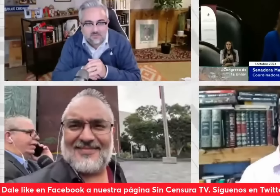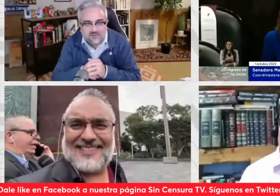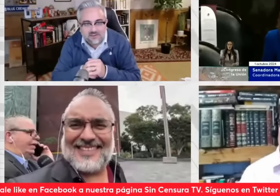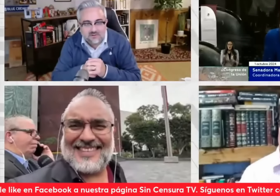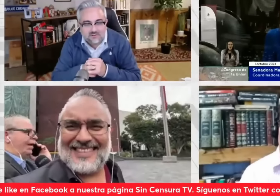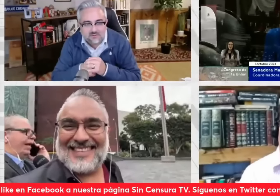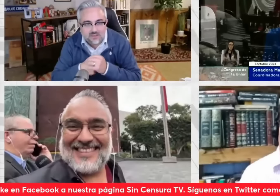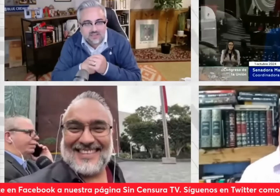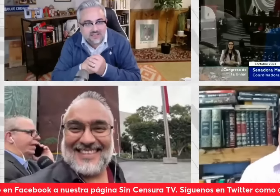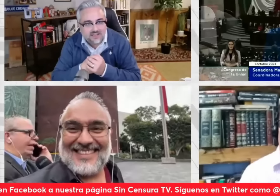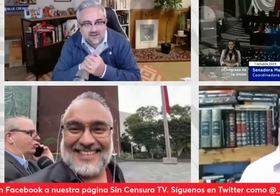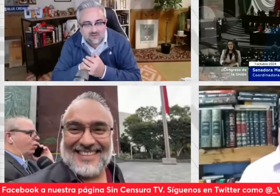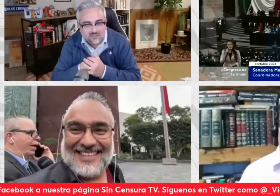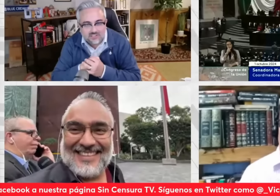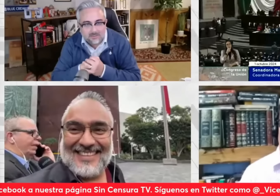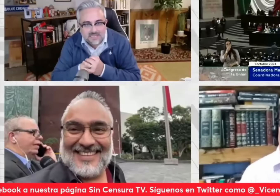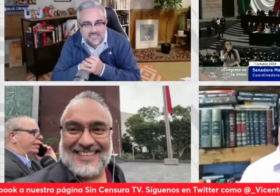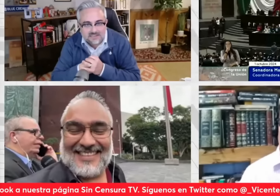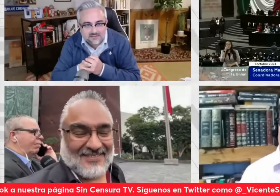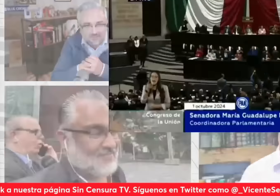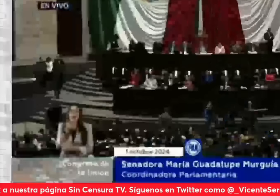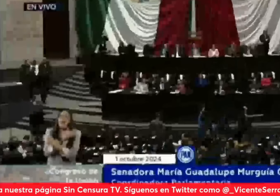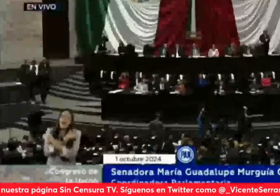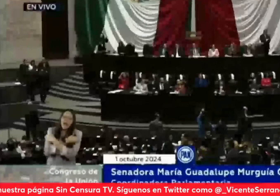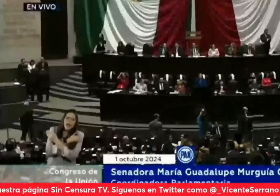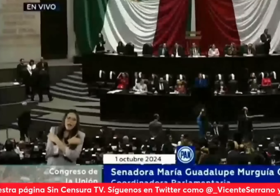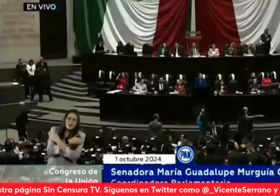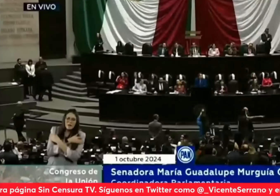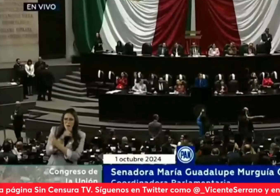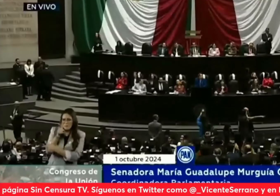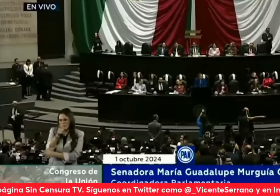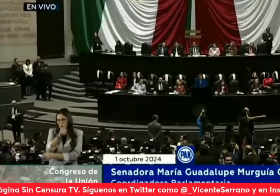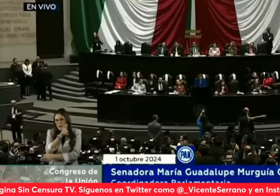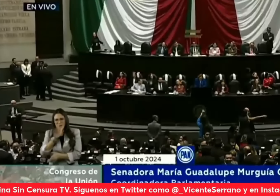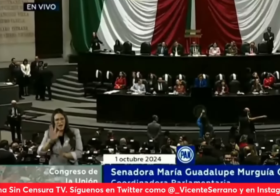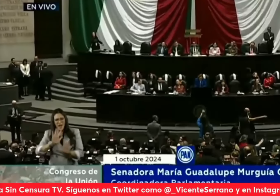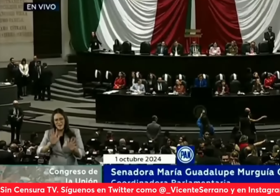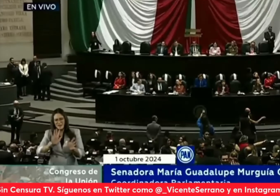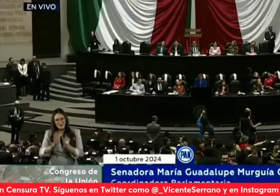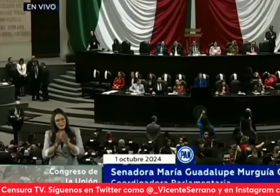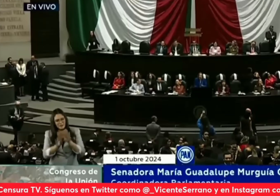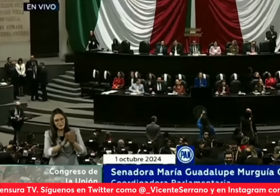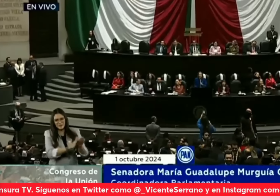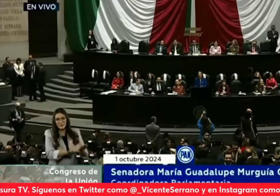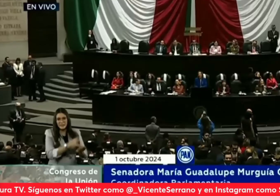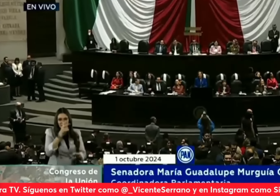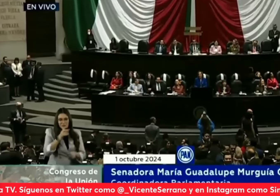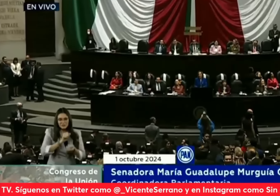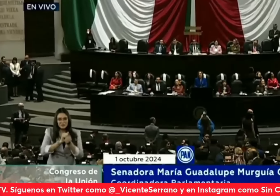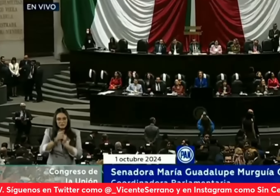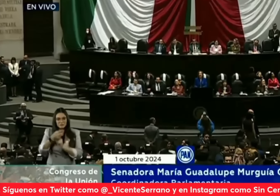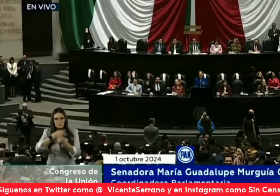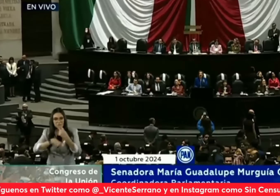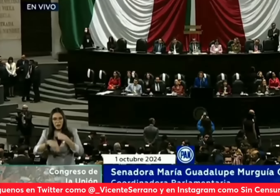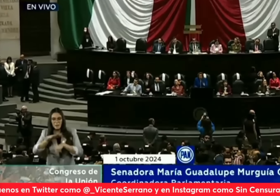también pues ahí justifica. ¿Tiene el pito de pato? De protesta y ¿quieres que escuchemos lo que plantea esta señora?